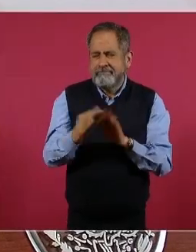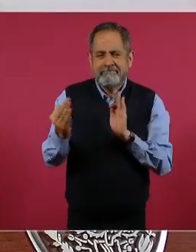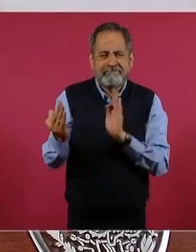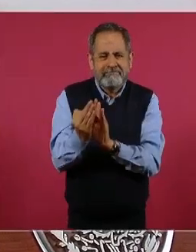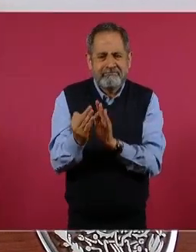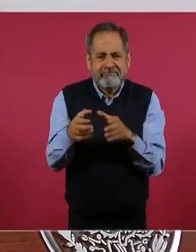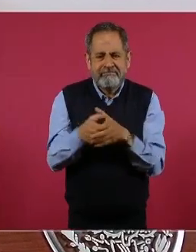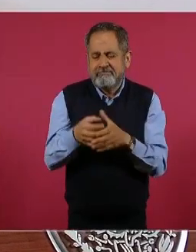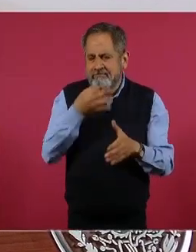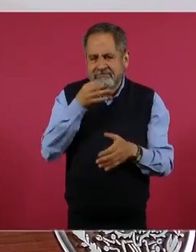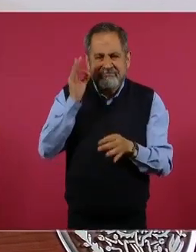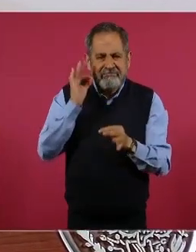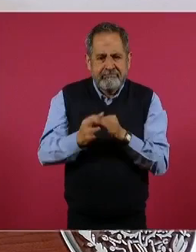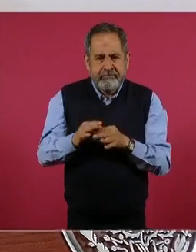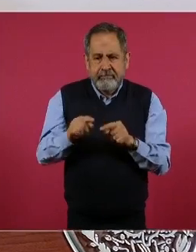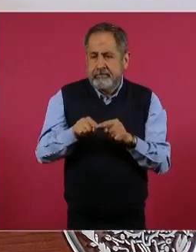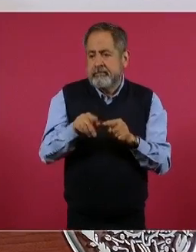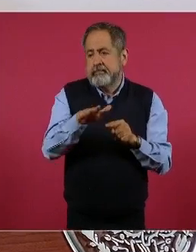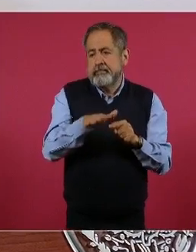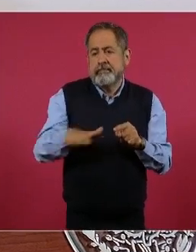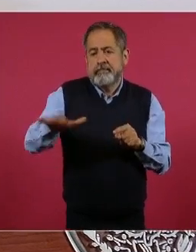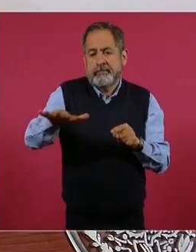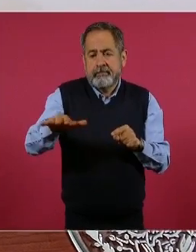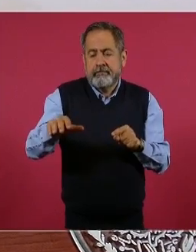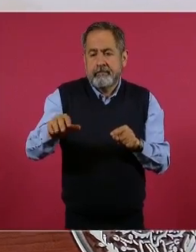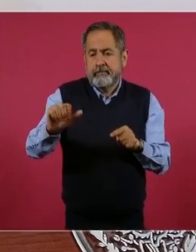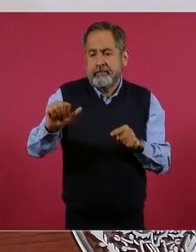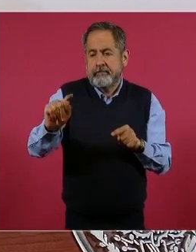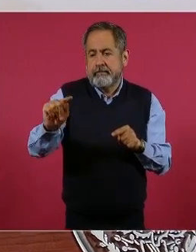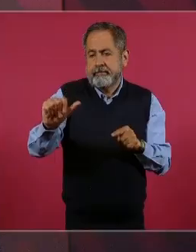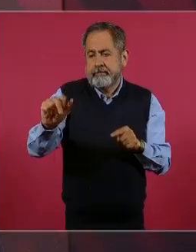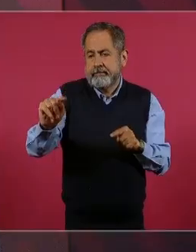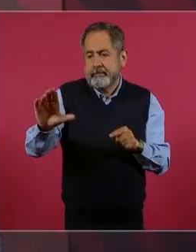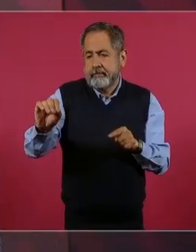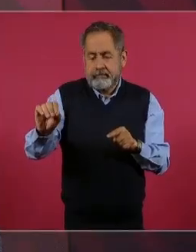eficaz para unir el Pacífico con el Atlántico.